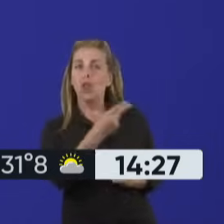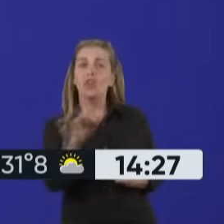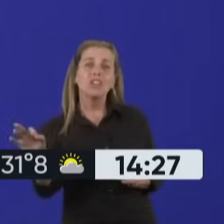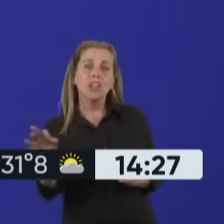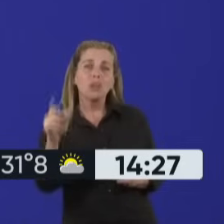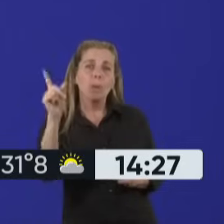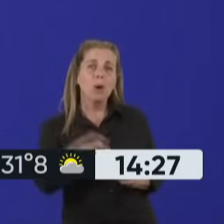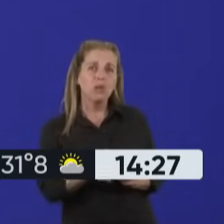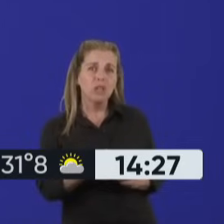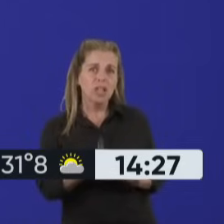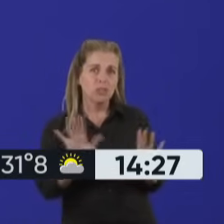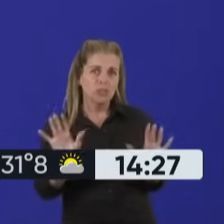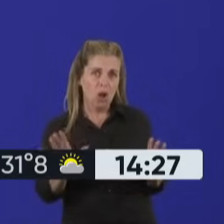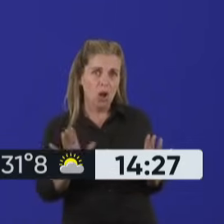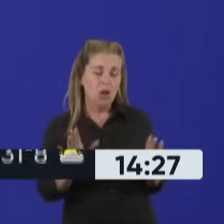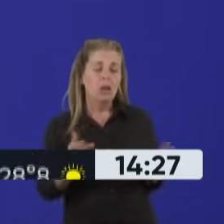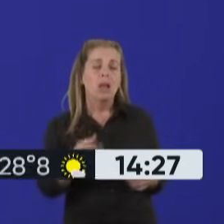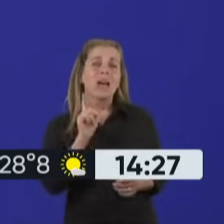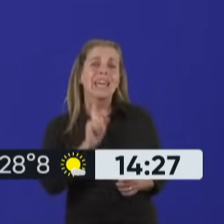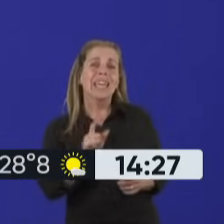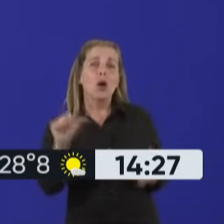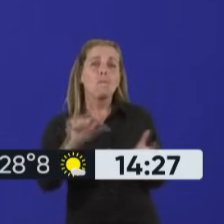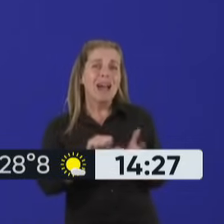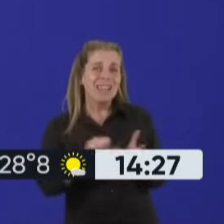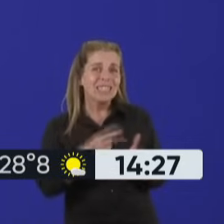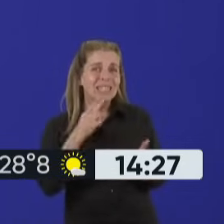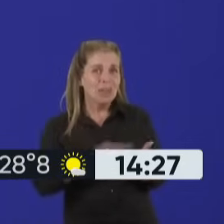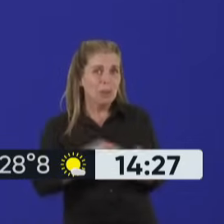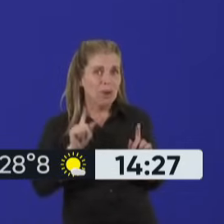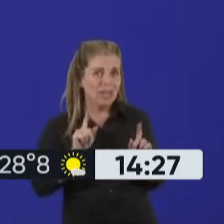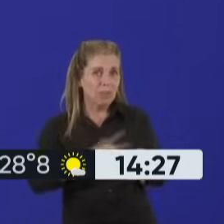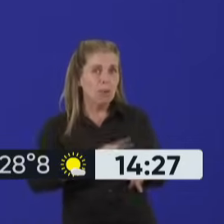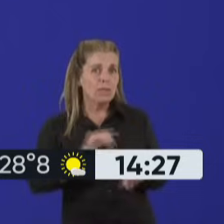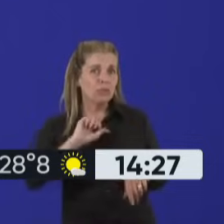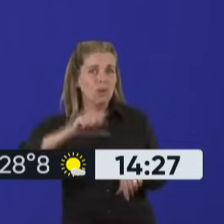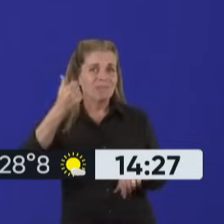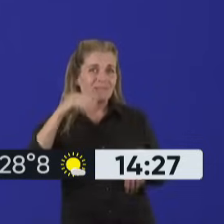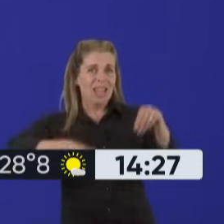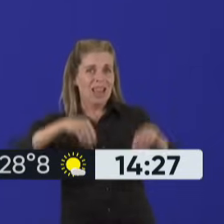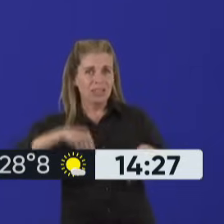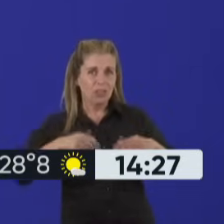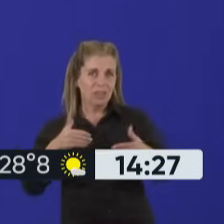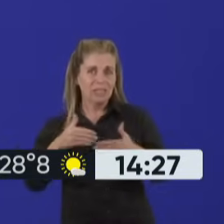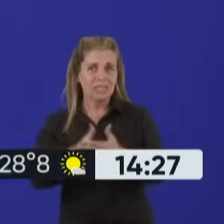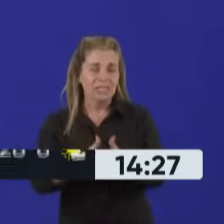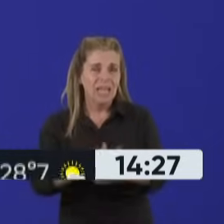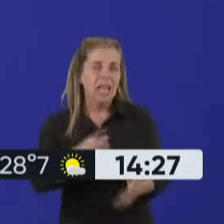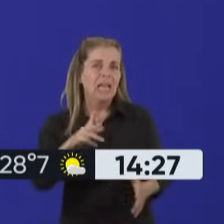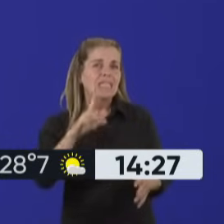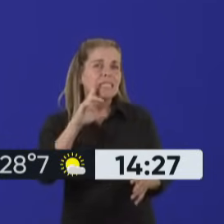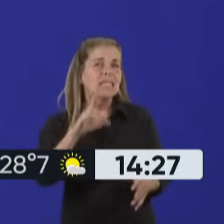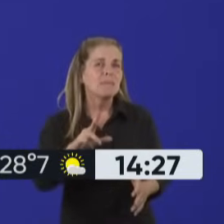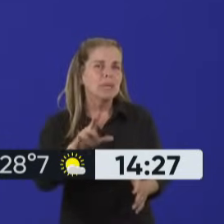200%. El riesgo país al momento en el cual ganamos las elecciones estaba en torno al 3.000 puntos